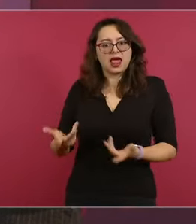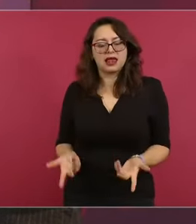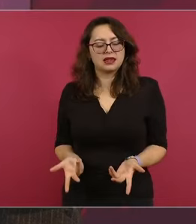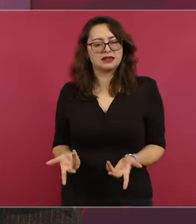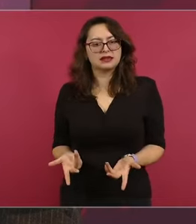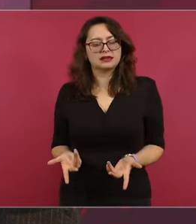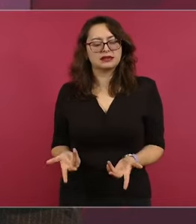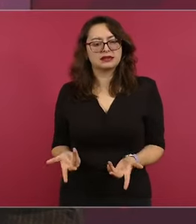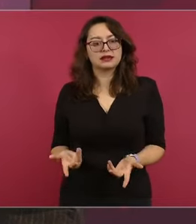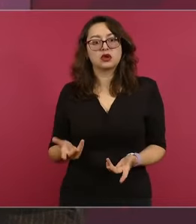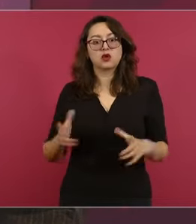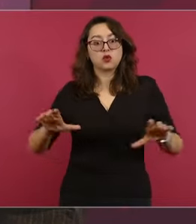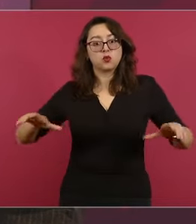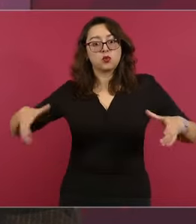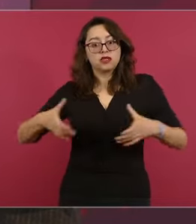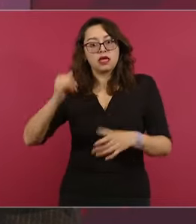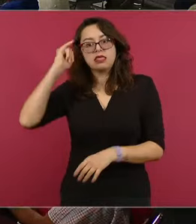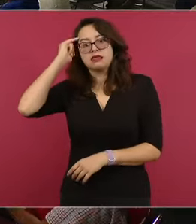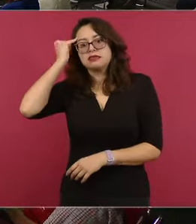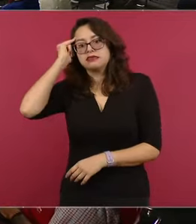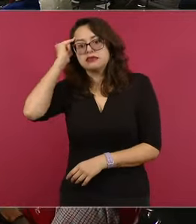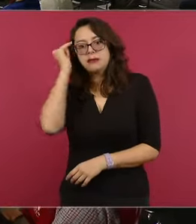comunidades indígenas.